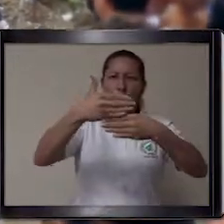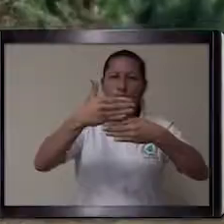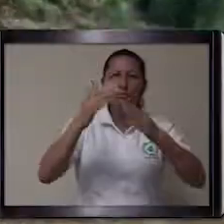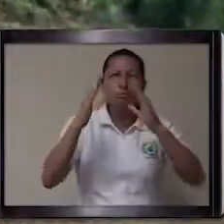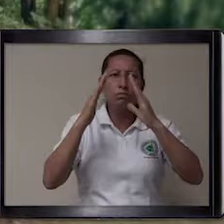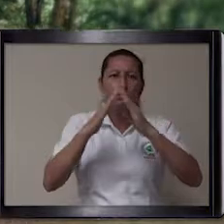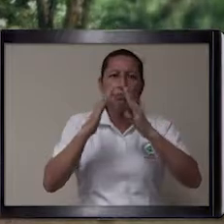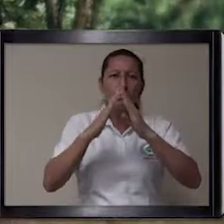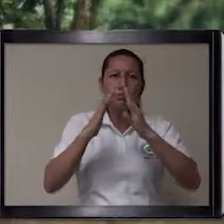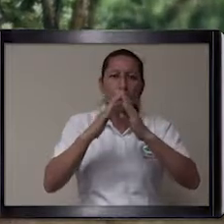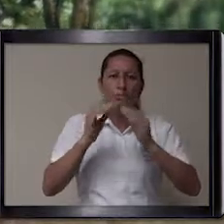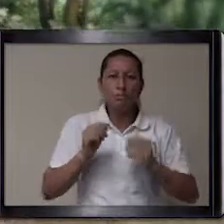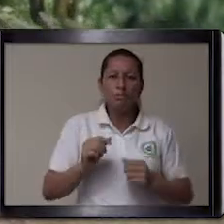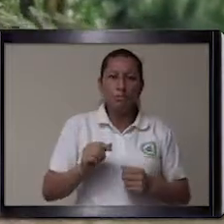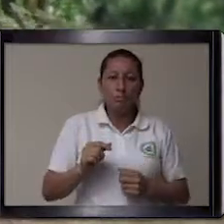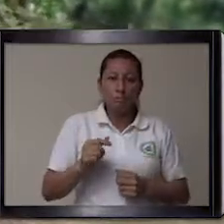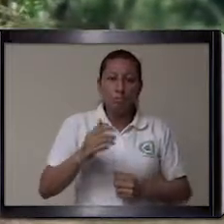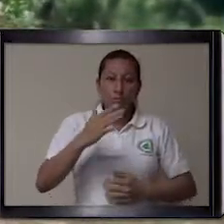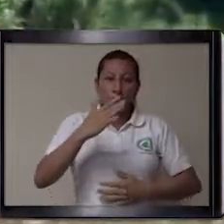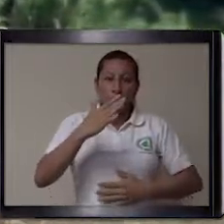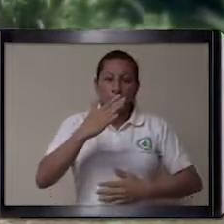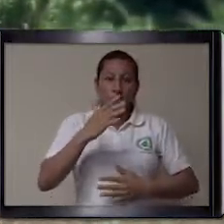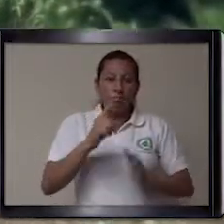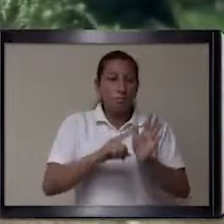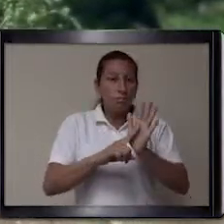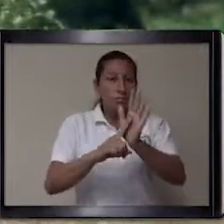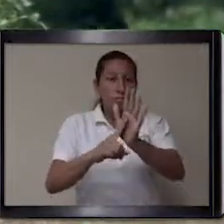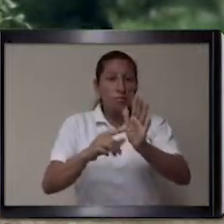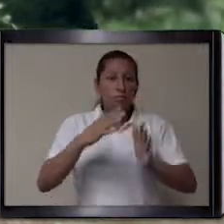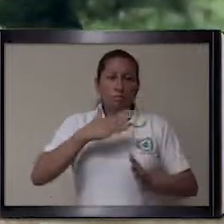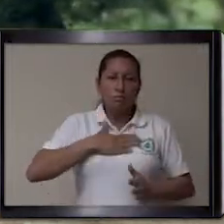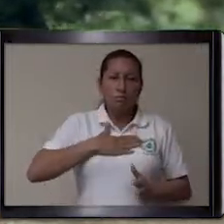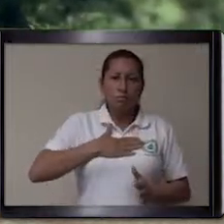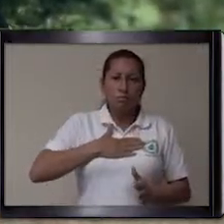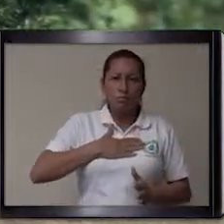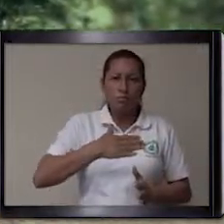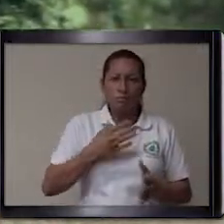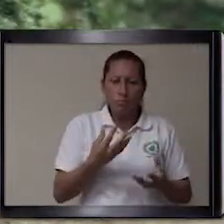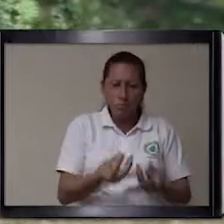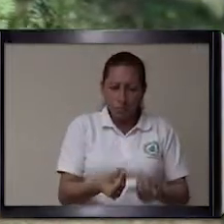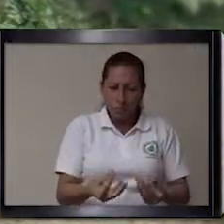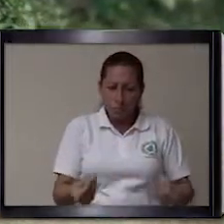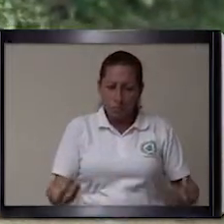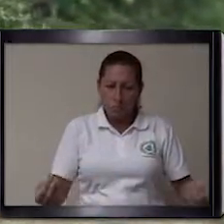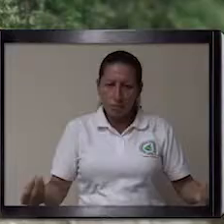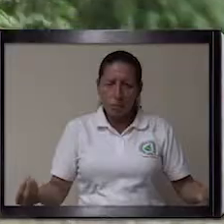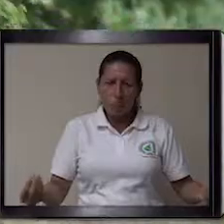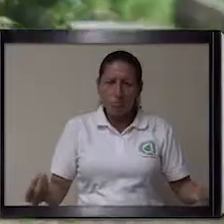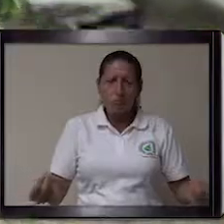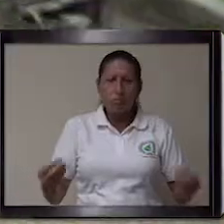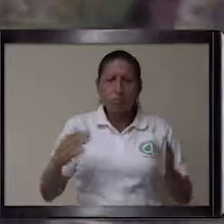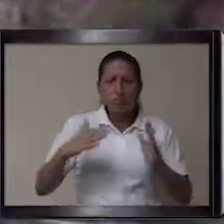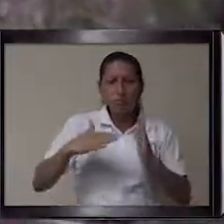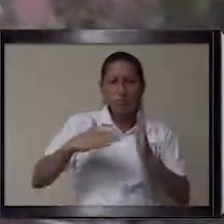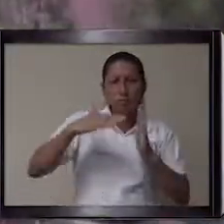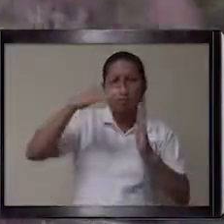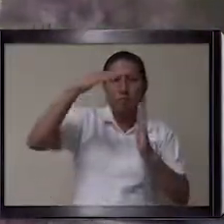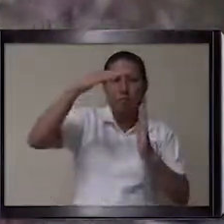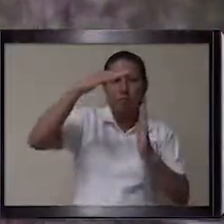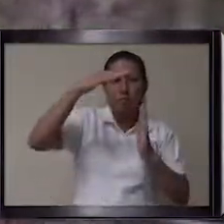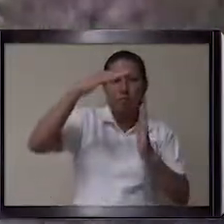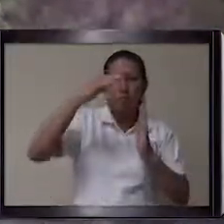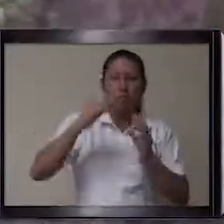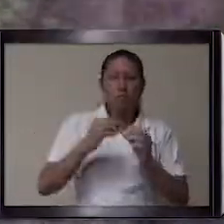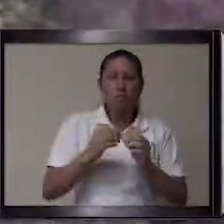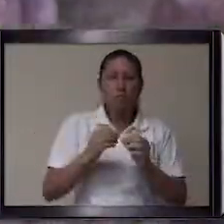construir, mi terreno es apto o no para lo que quiero hacer. Y si no es apto,